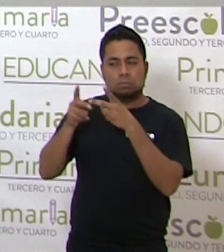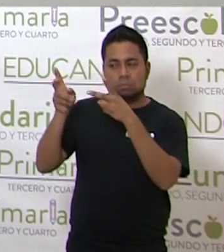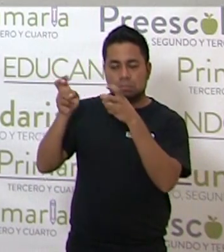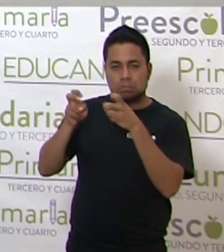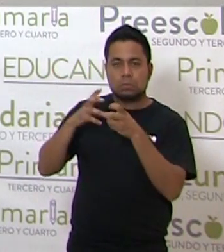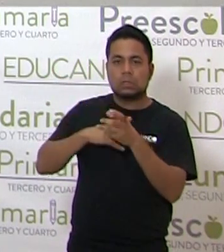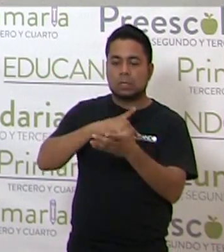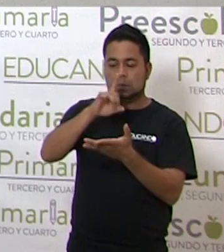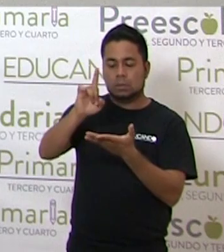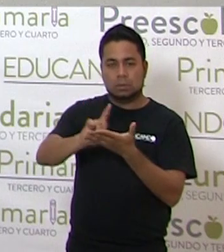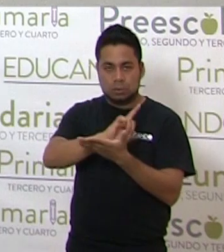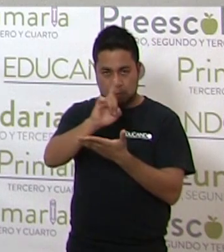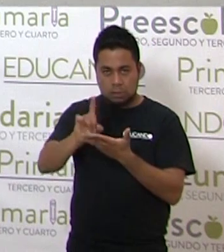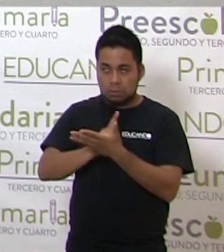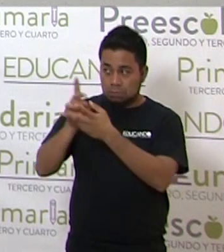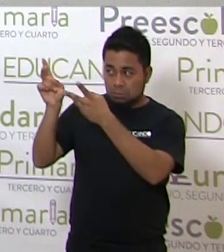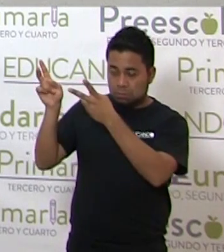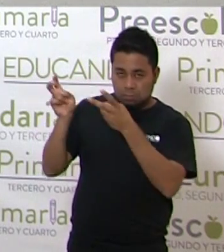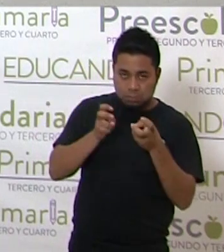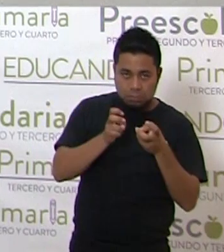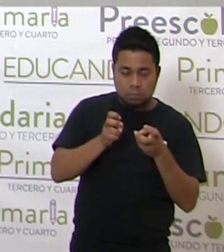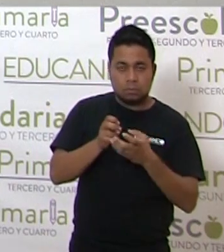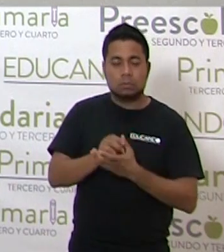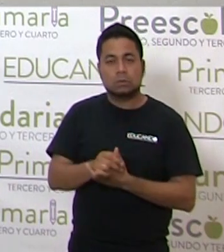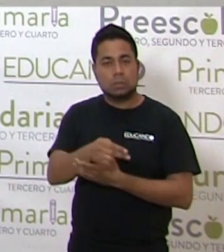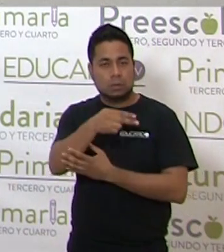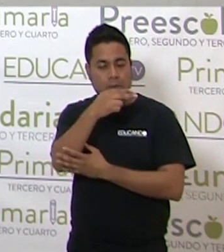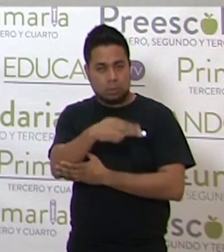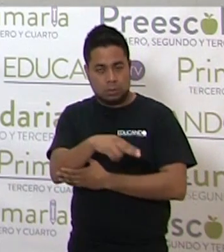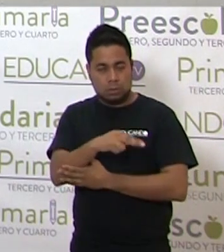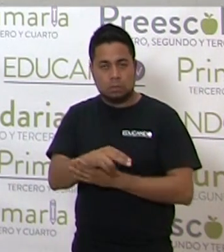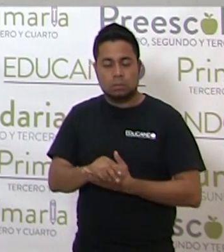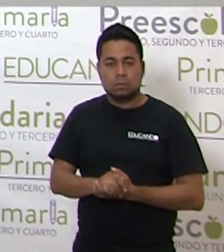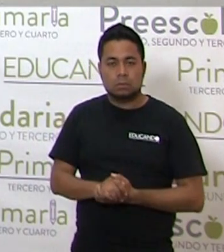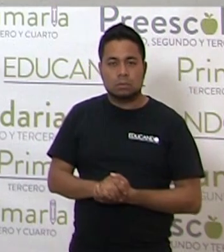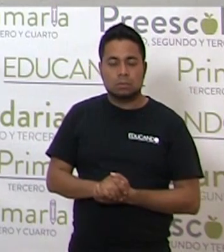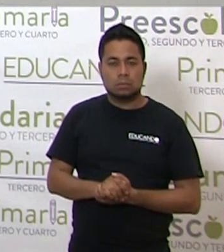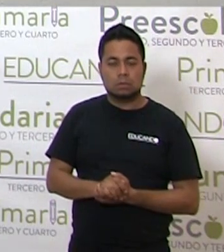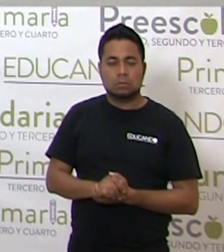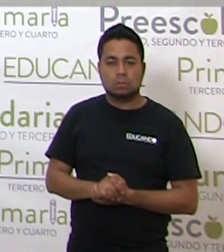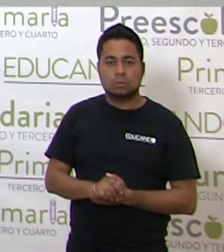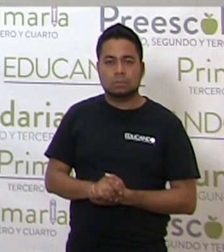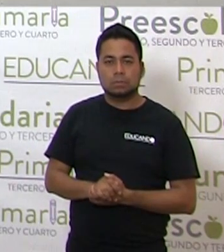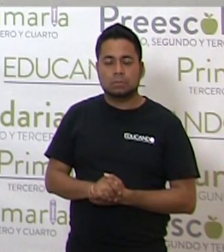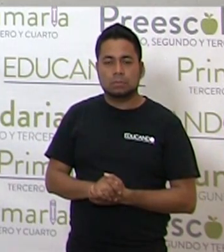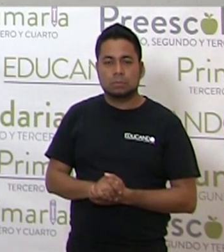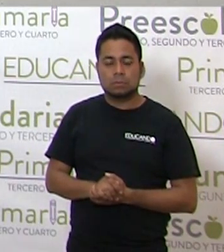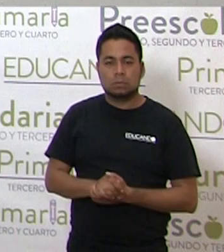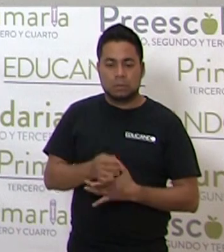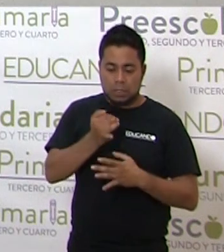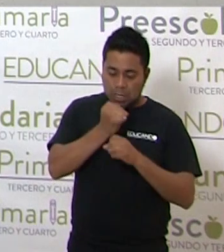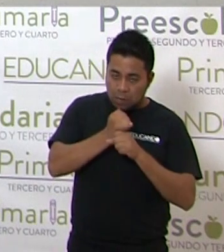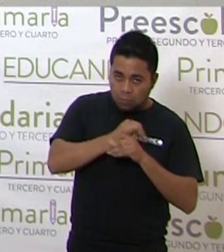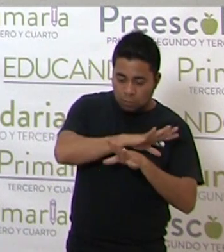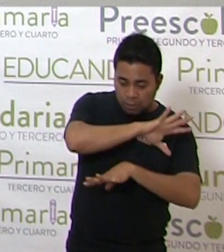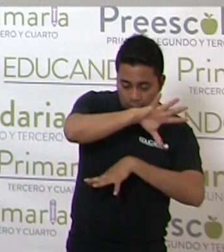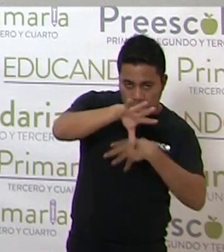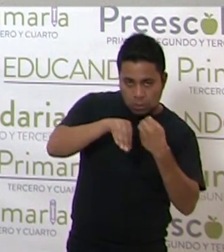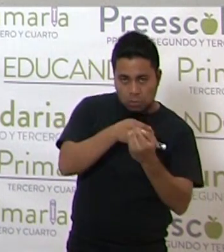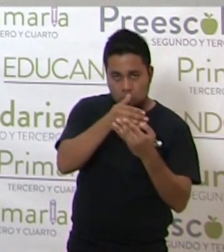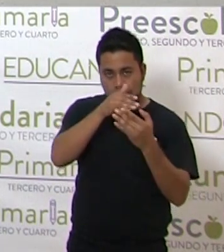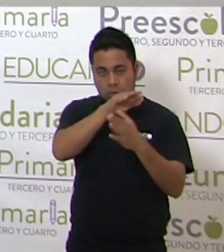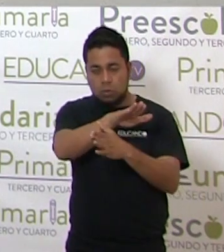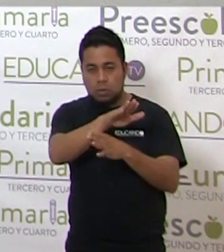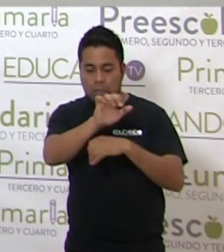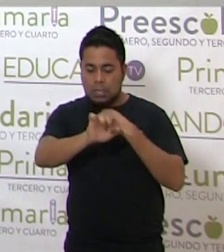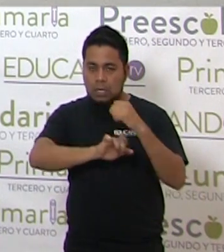una enciclopedia que se llama Todo sobre los mamíferos. La editorial es Caracol,